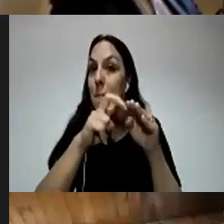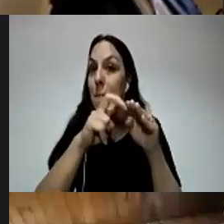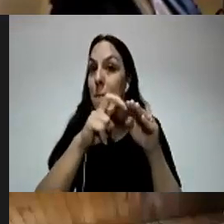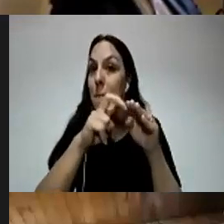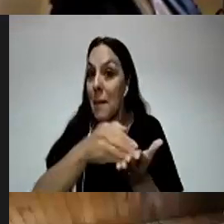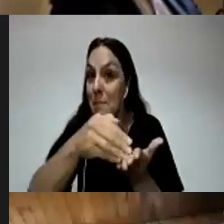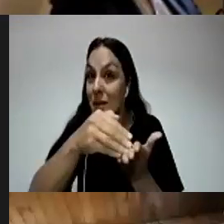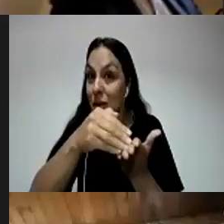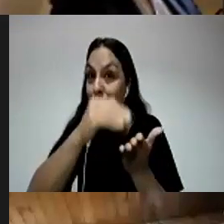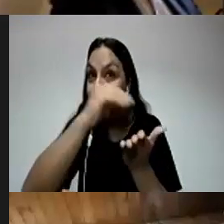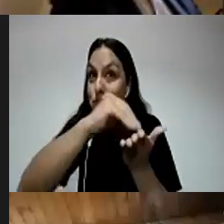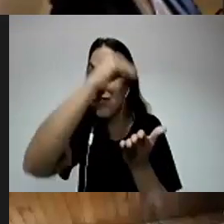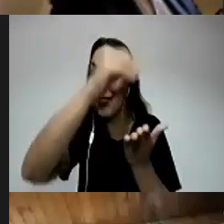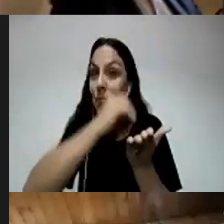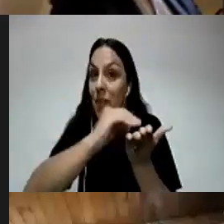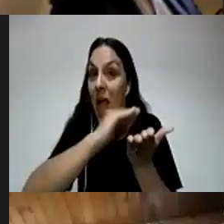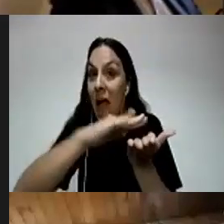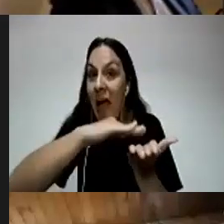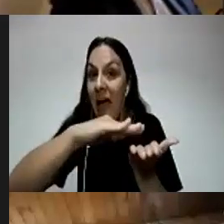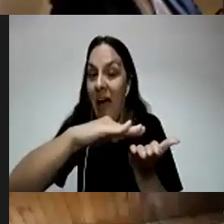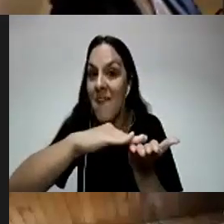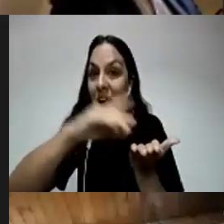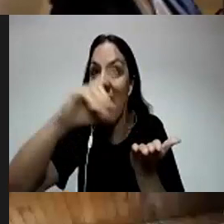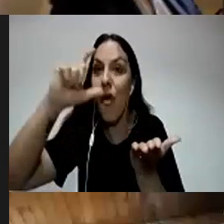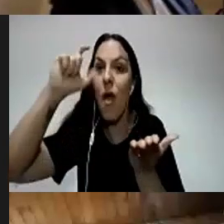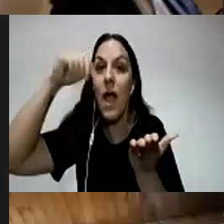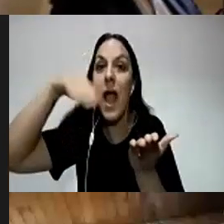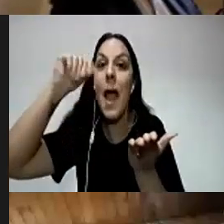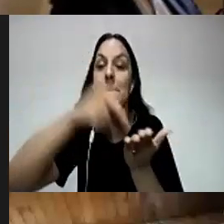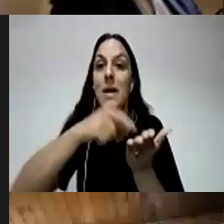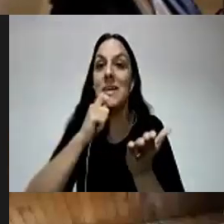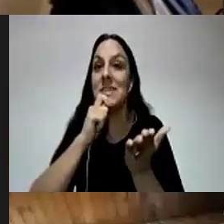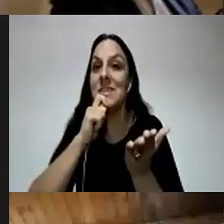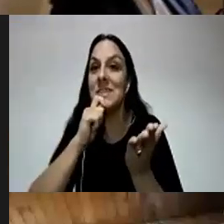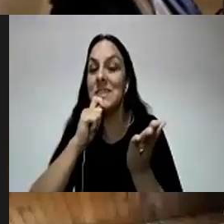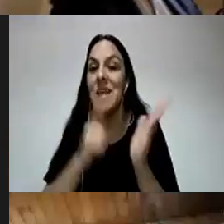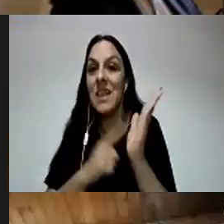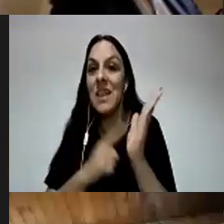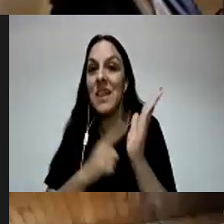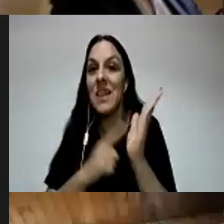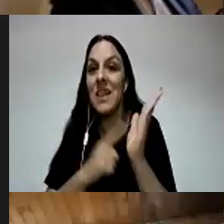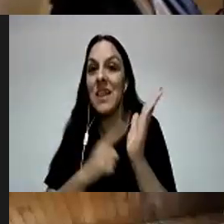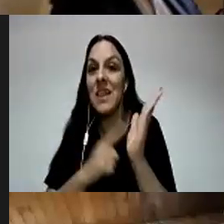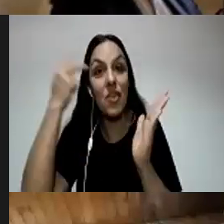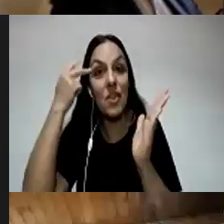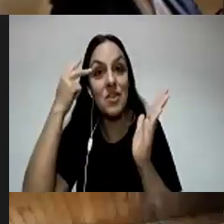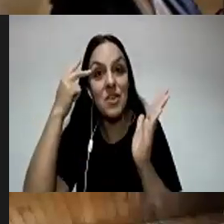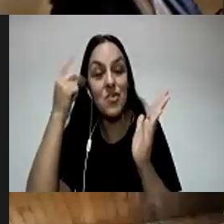es para coche carro. Y si nos ajustamos al decreto 118, tiene que ir al primer piso.